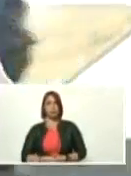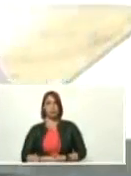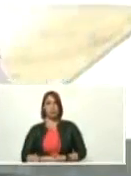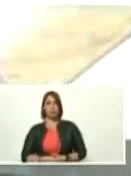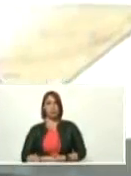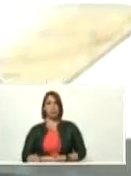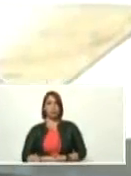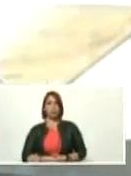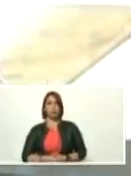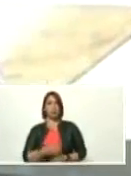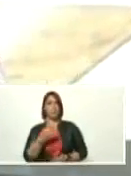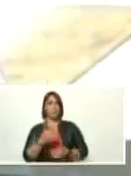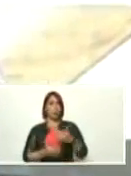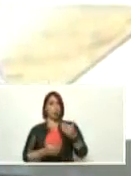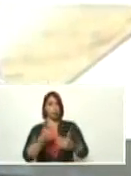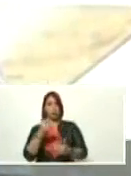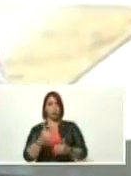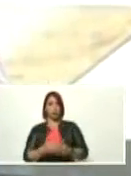que es un proceso,